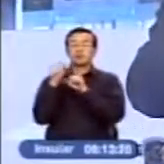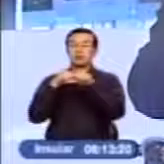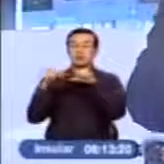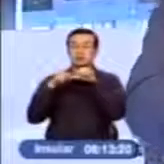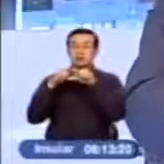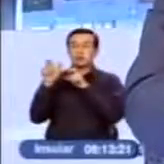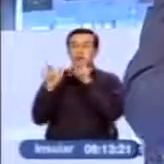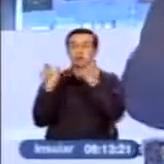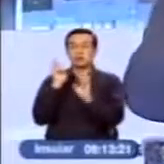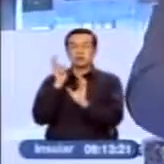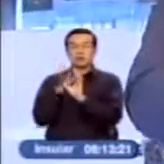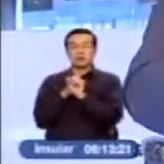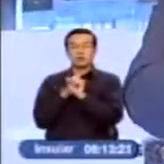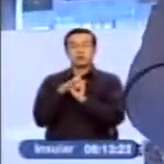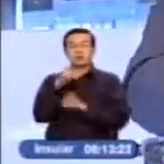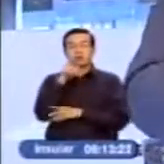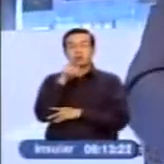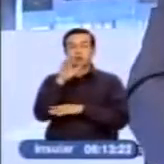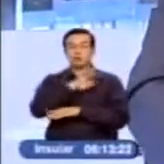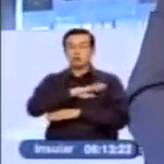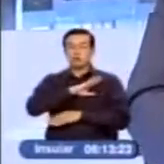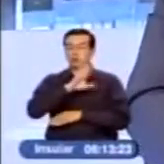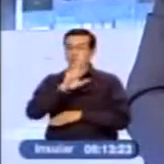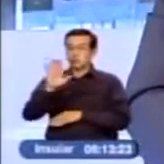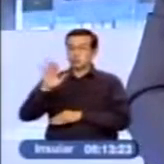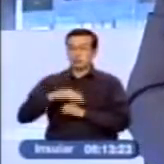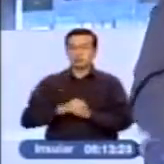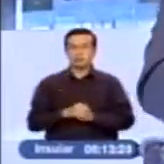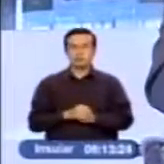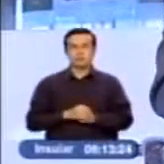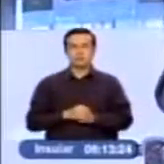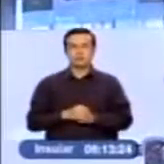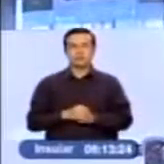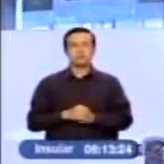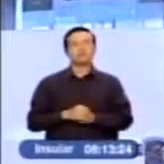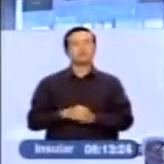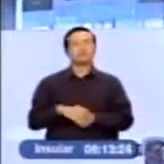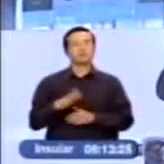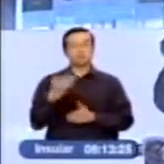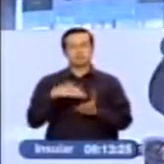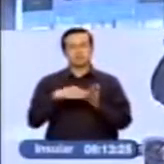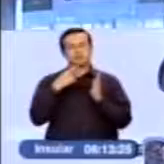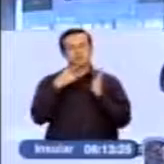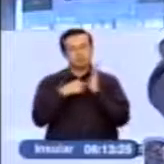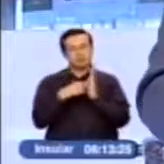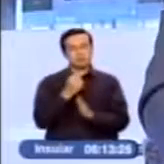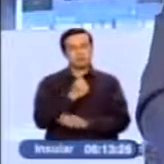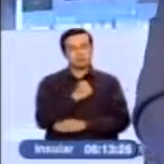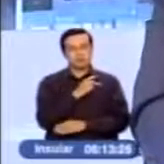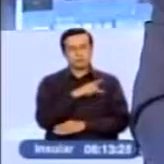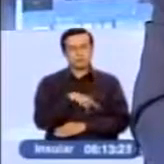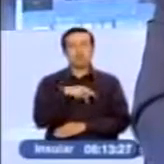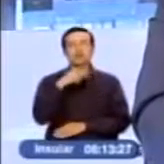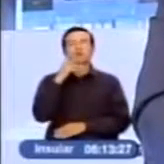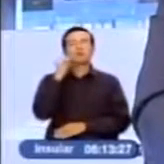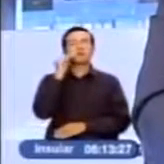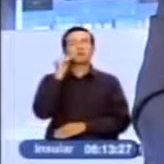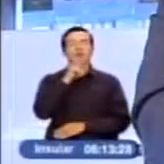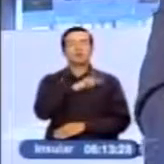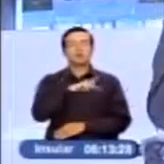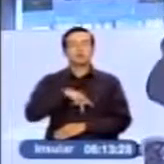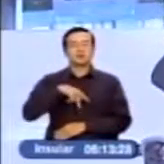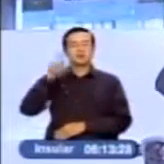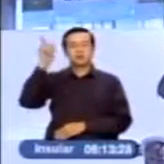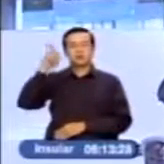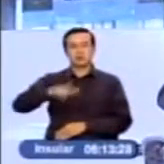participación democrática que tienen los cabildos. Vea, yo le pongo otra vez la experiencia mía en el caso de Loja.